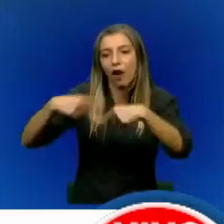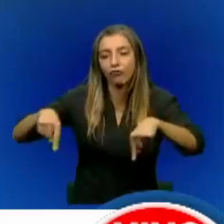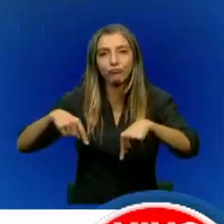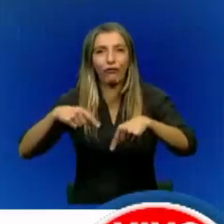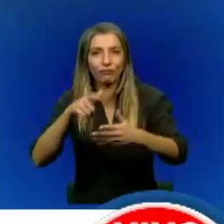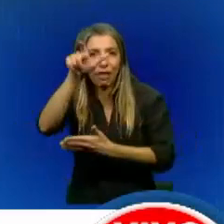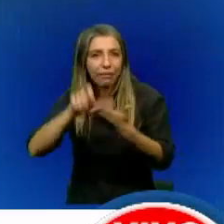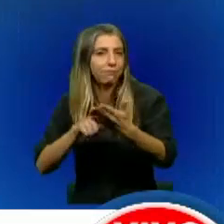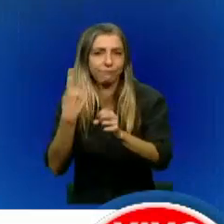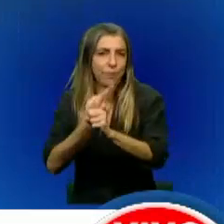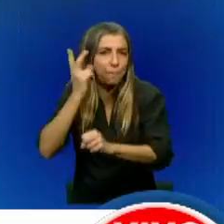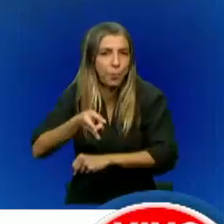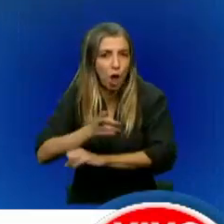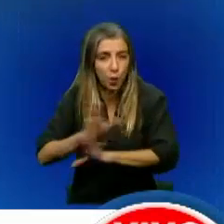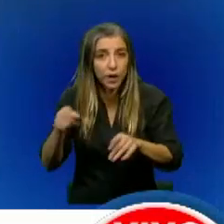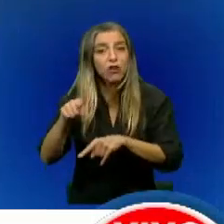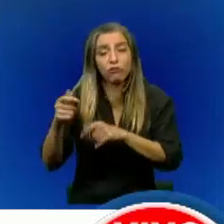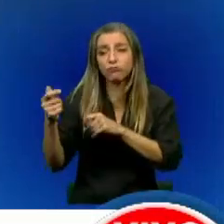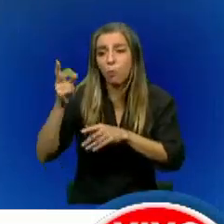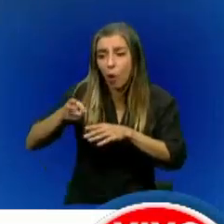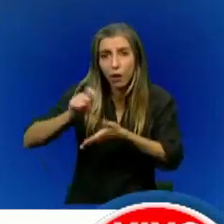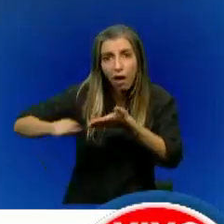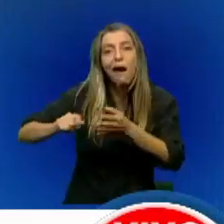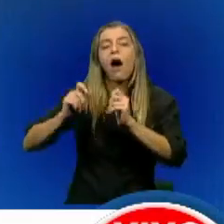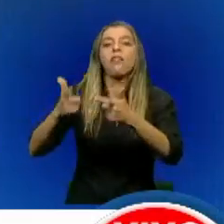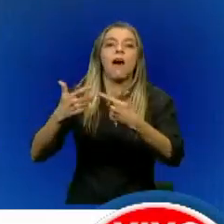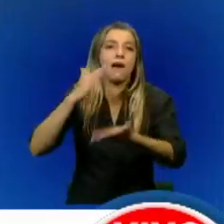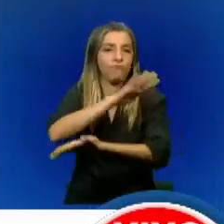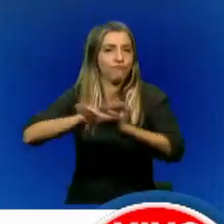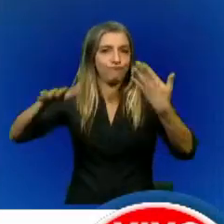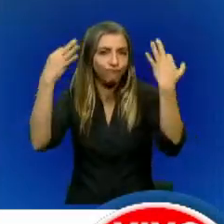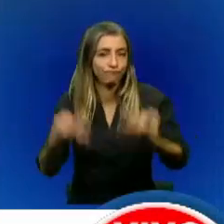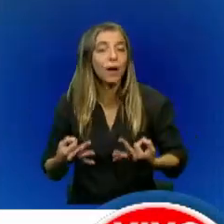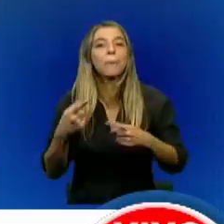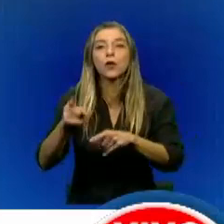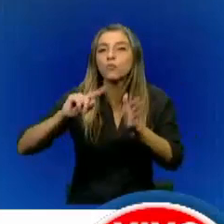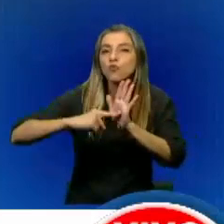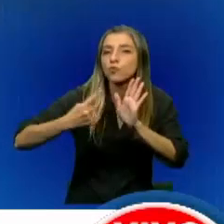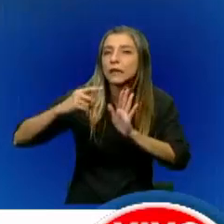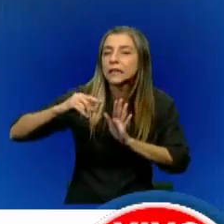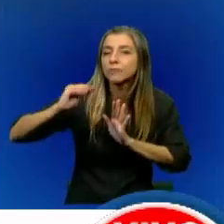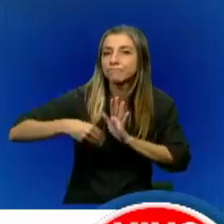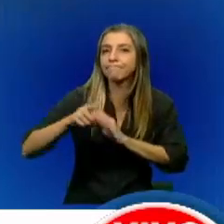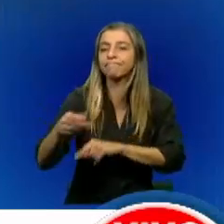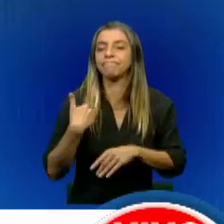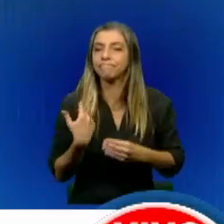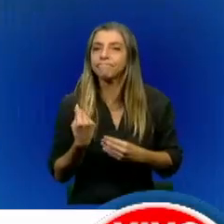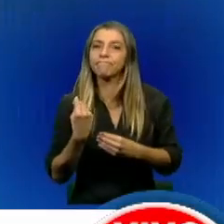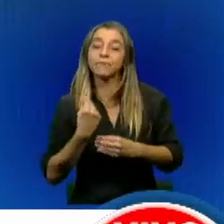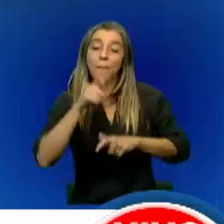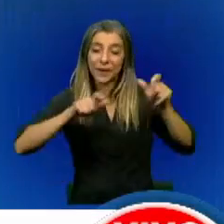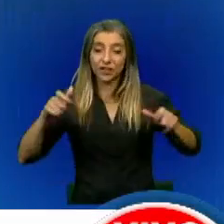Eso fue muy bueno, hacia la transparencia, hacia el mejor control, pero tiene un problema. Las fuerzas de seguridad